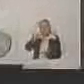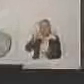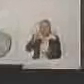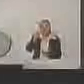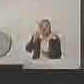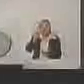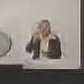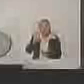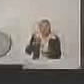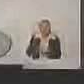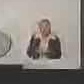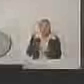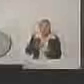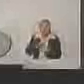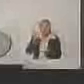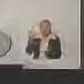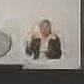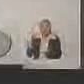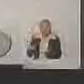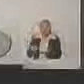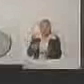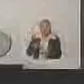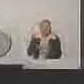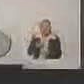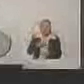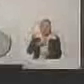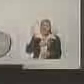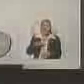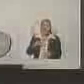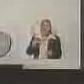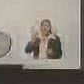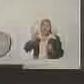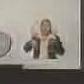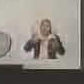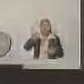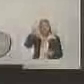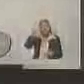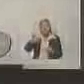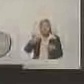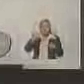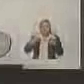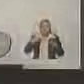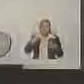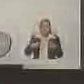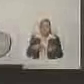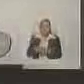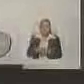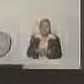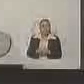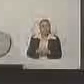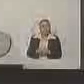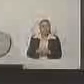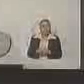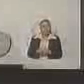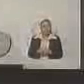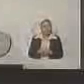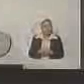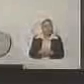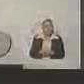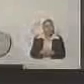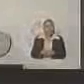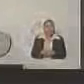coordinación, gracias a Canal 21 por recibirnos en su casa, pero sobre todo gracias a ti, que en este